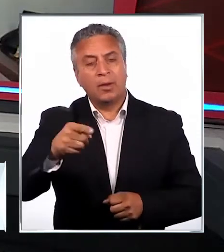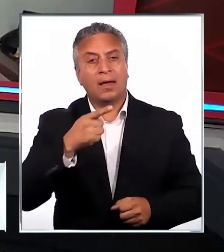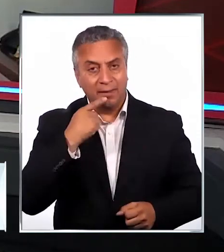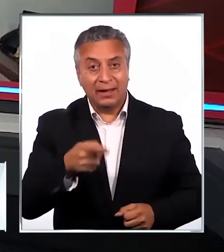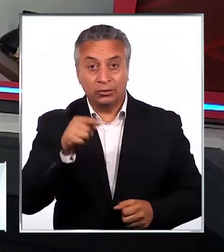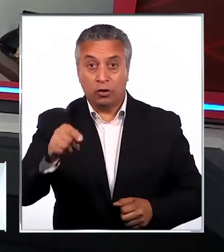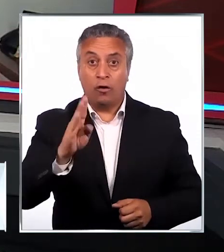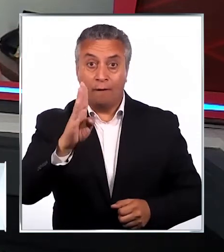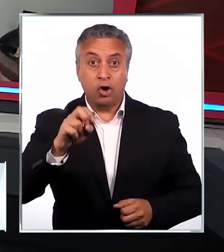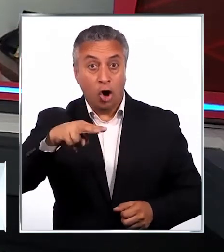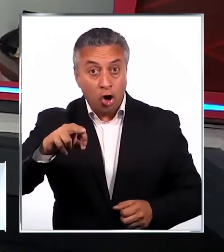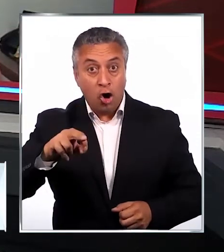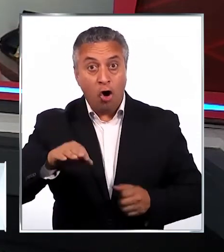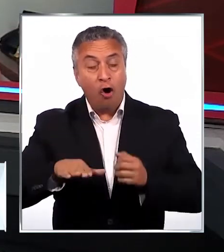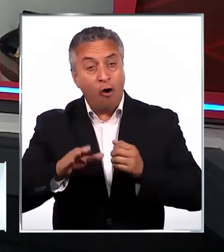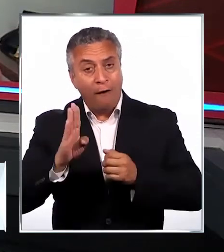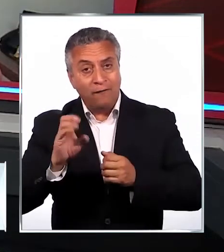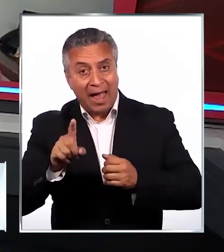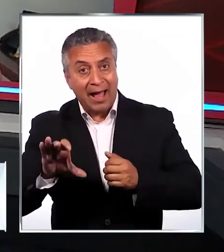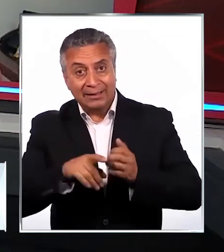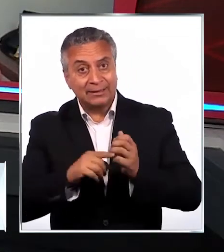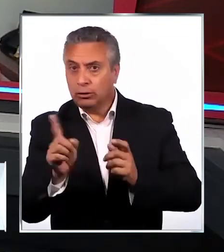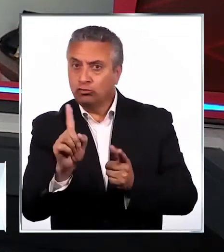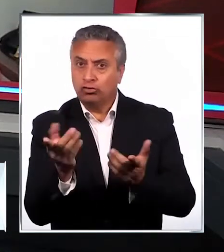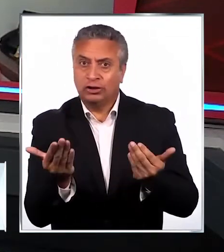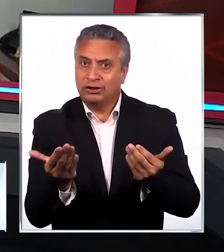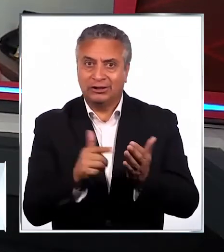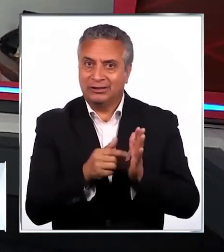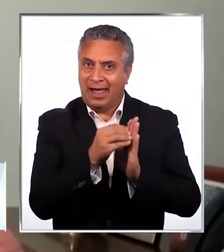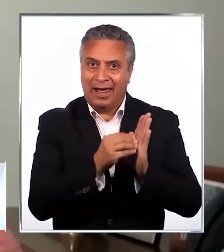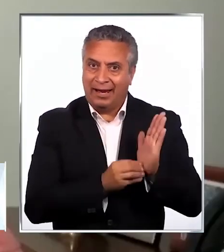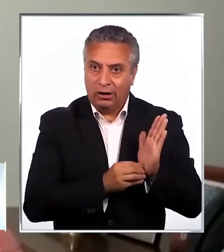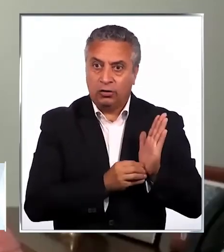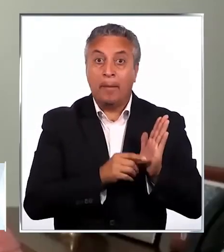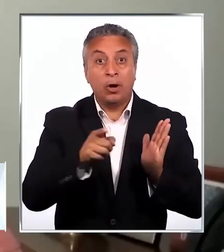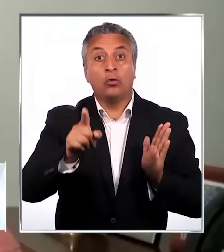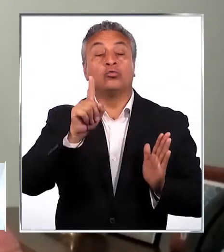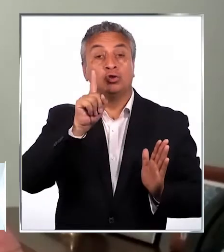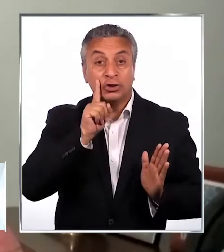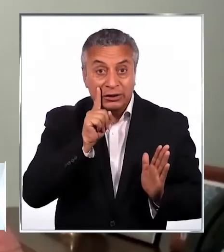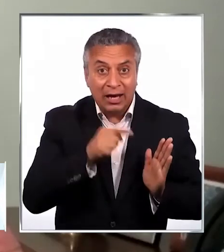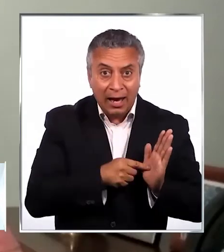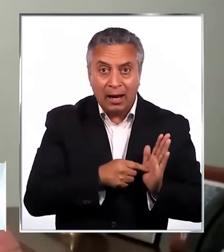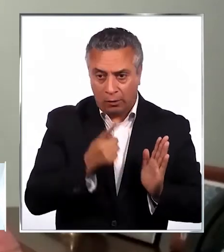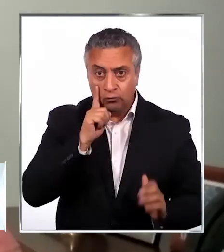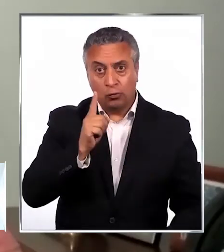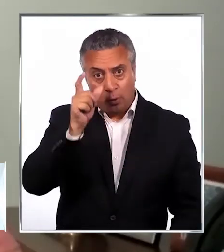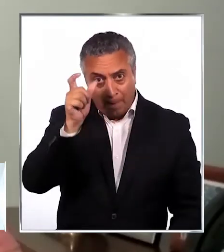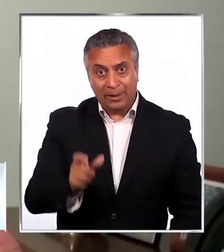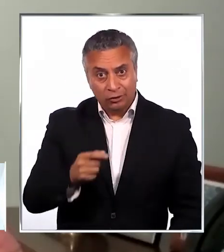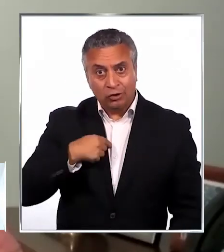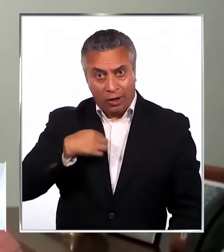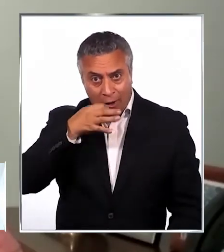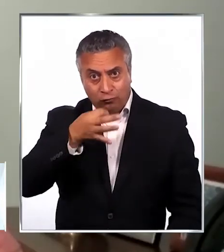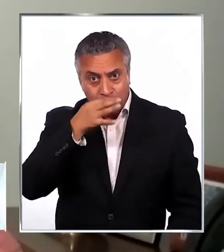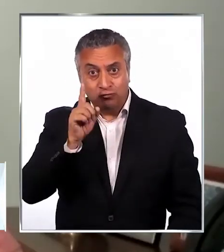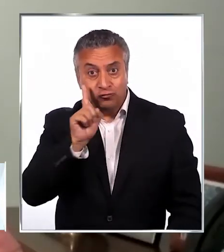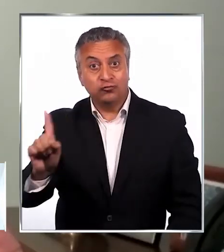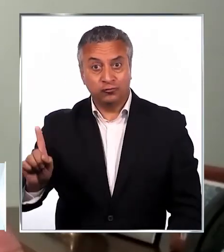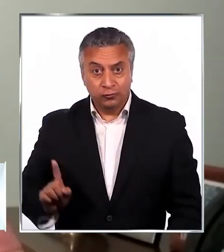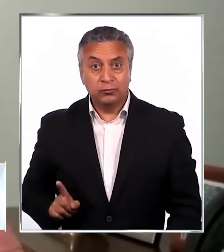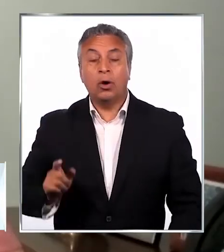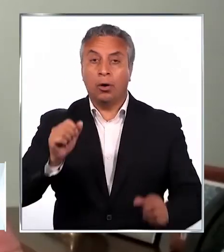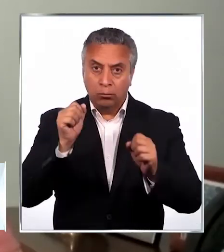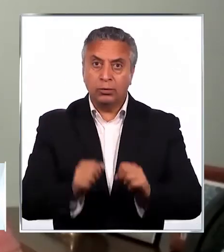a despejar es que para el bono base no se exige registro social de hogares, pero si lo tengo y tengo una de las personas que he nombrado